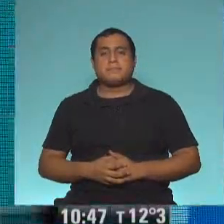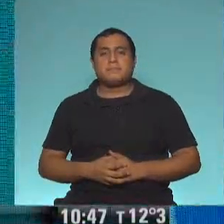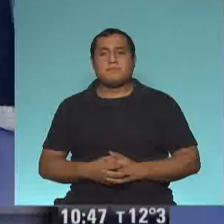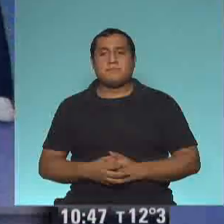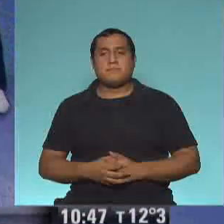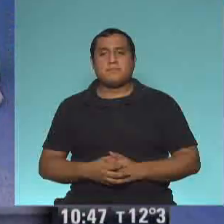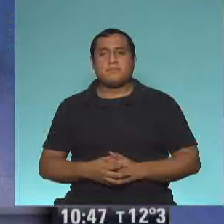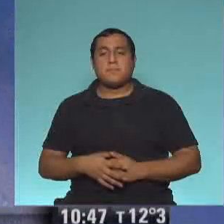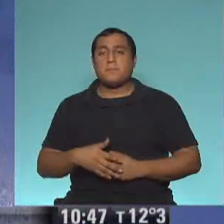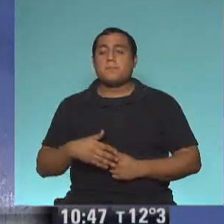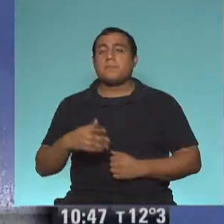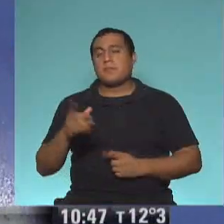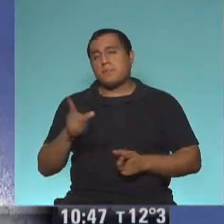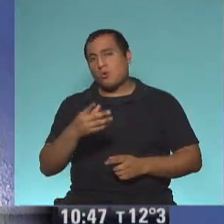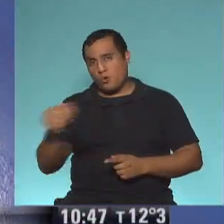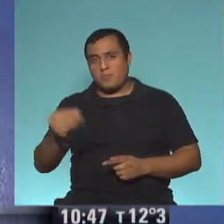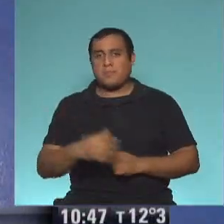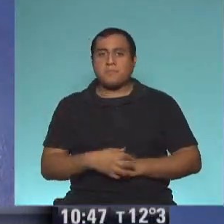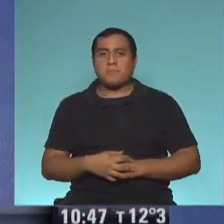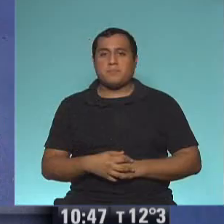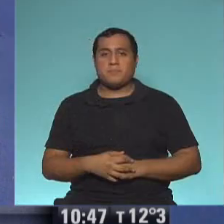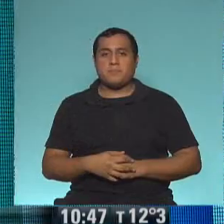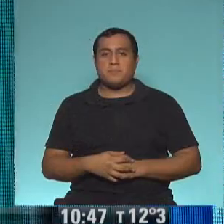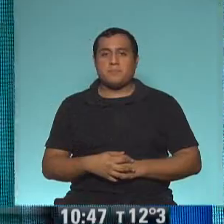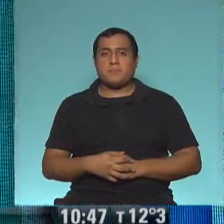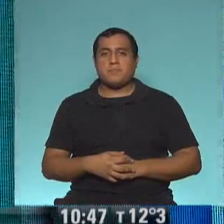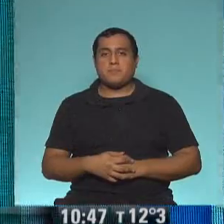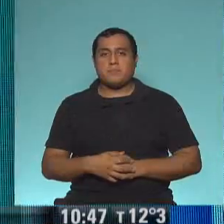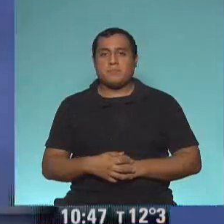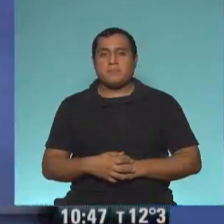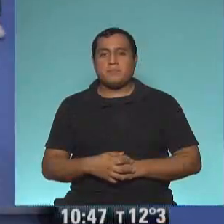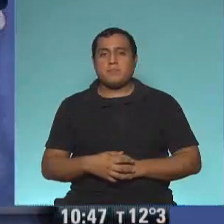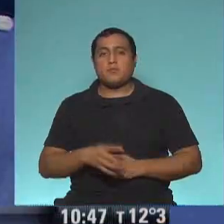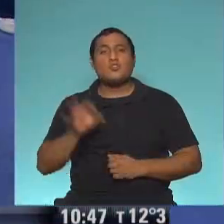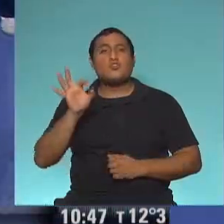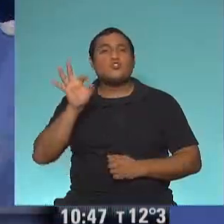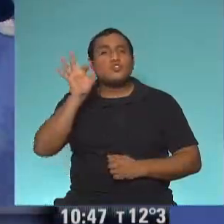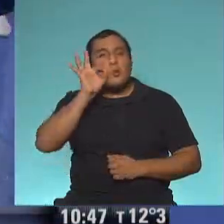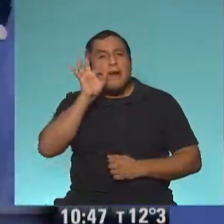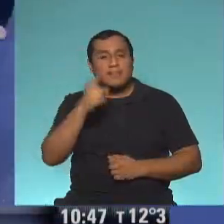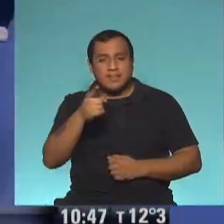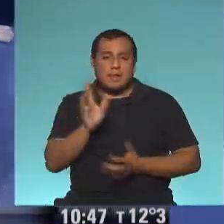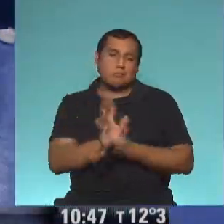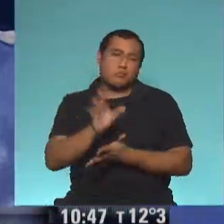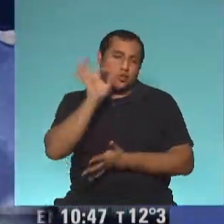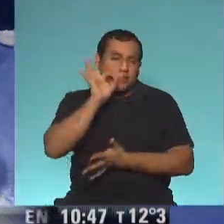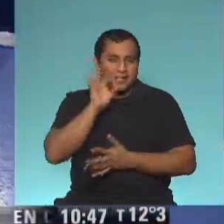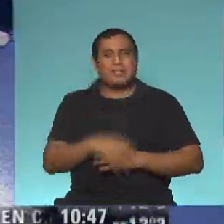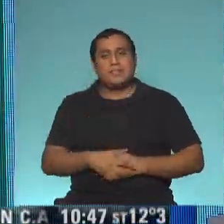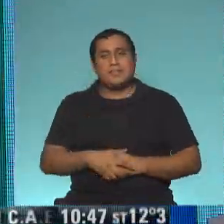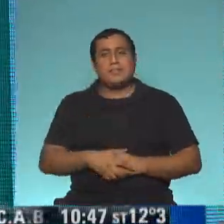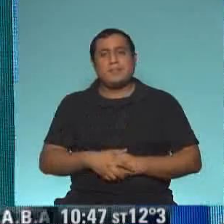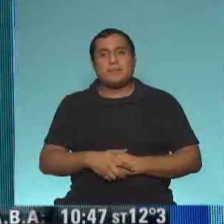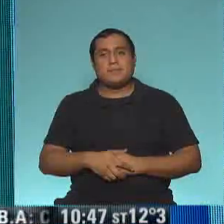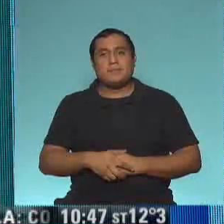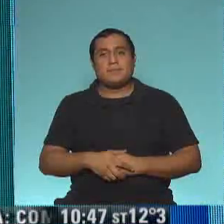¿Viene? ¿Qué hay? ¿Viene? ¡El tomate! ¡El tomate! Esta es la danza que